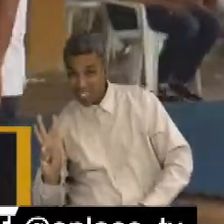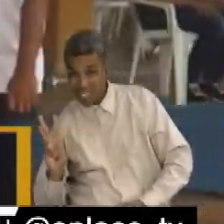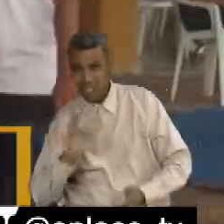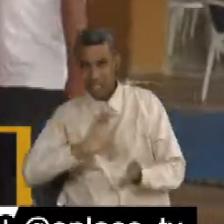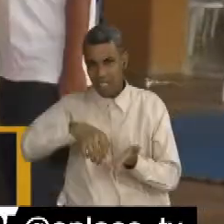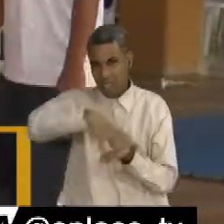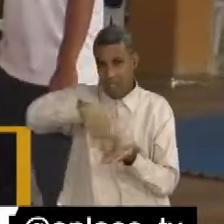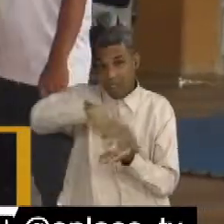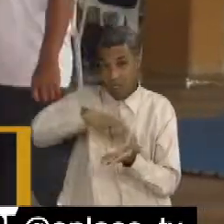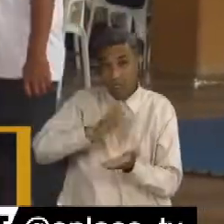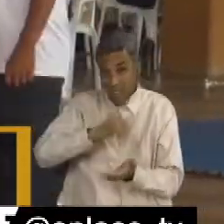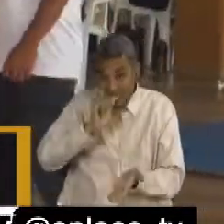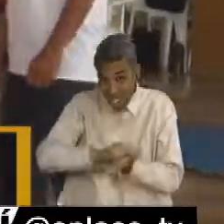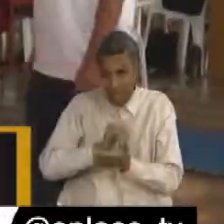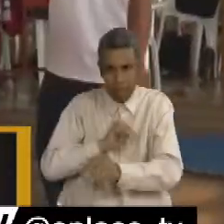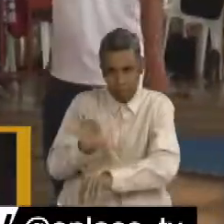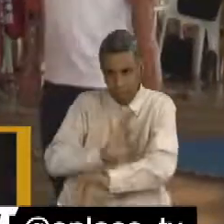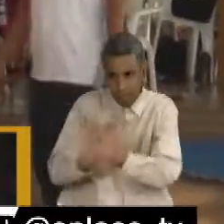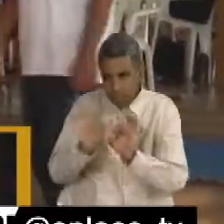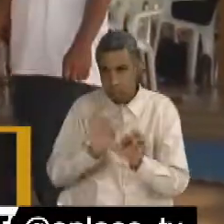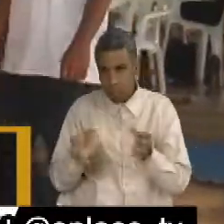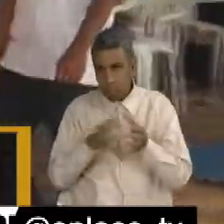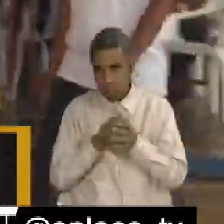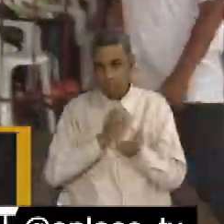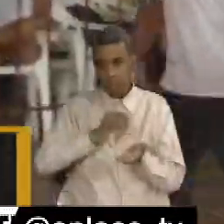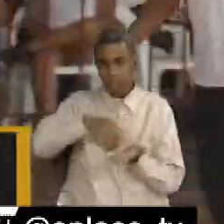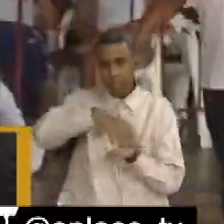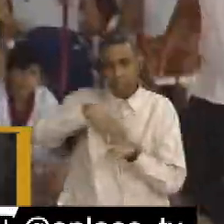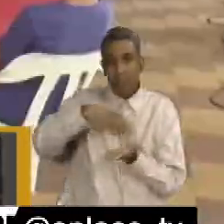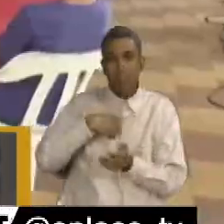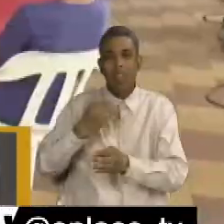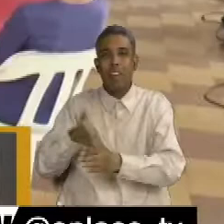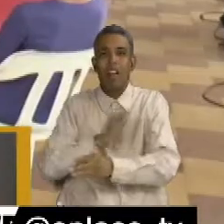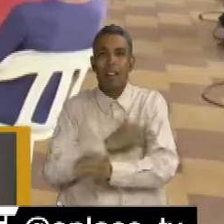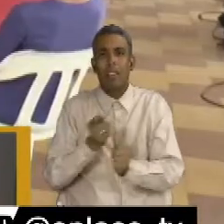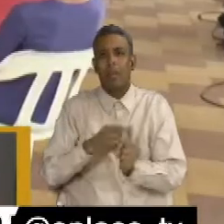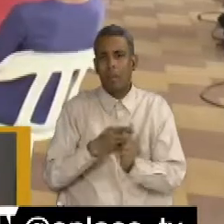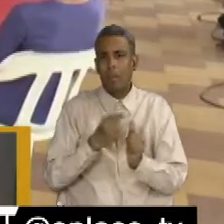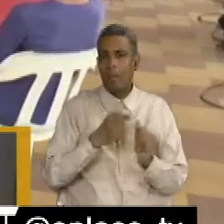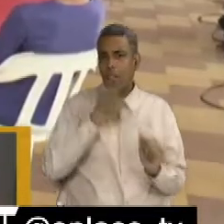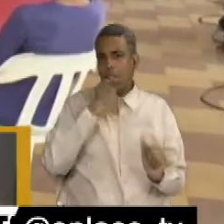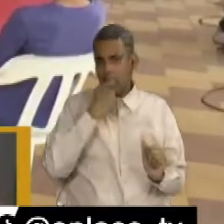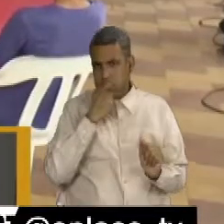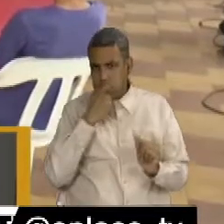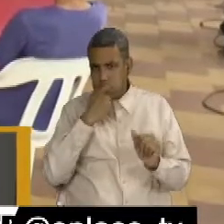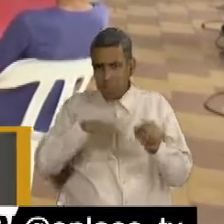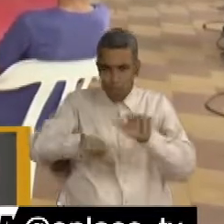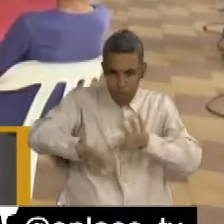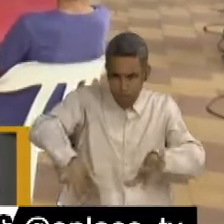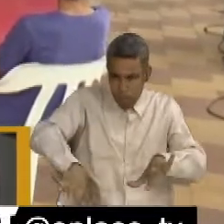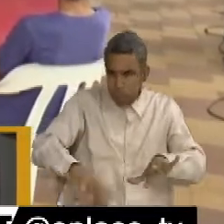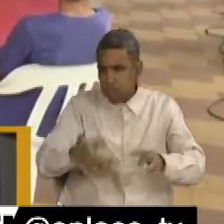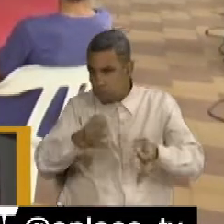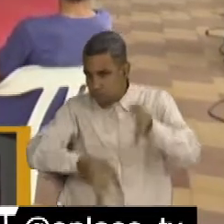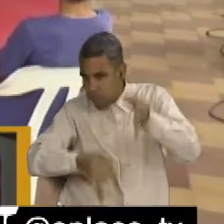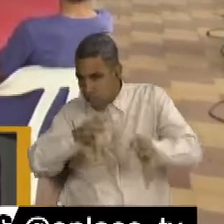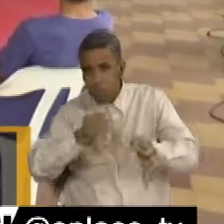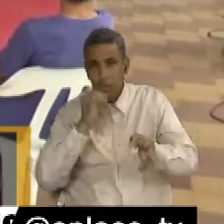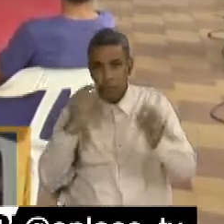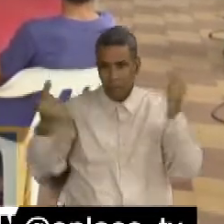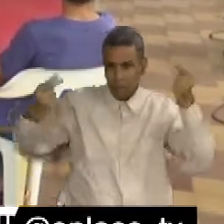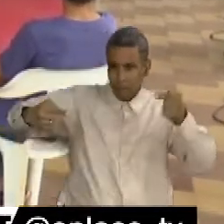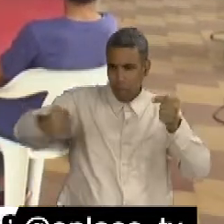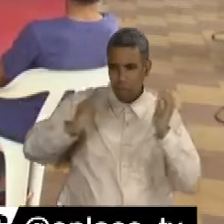Santander. Además de la competencia, se realizó un seminario de actualización de arbitraje dictado por el árbitro internacional César